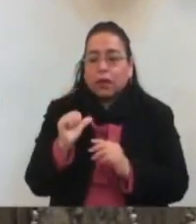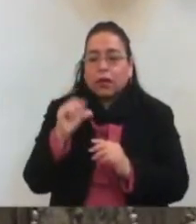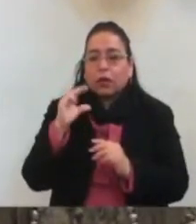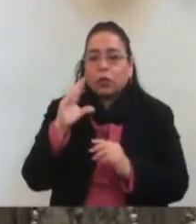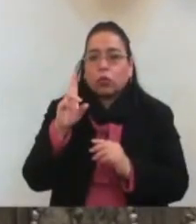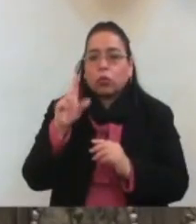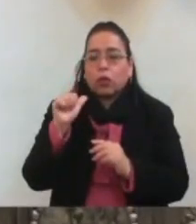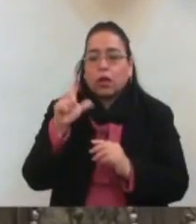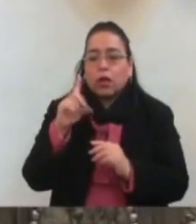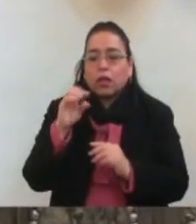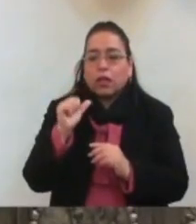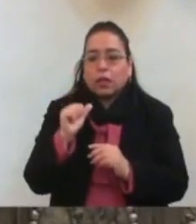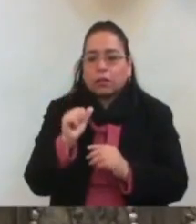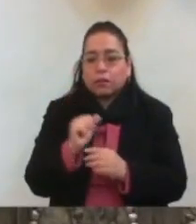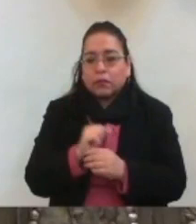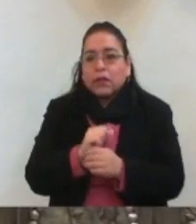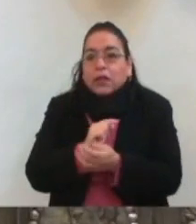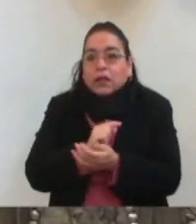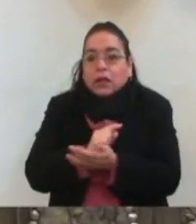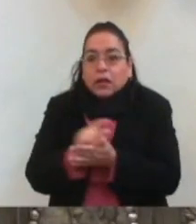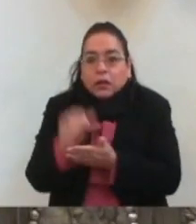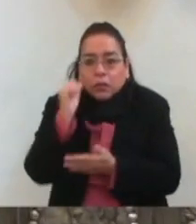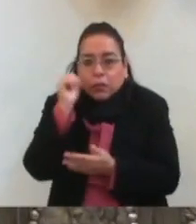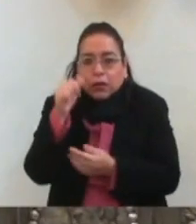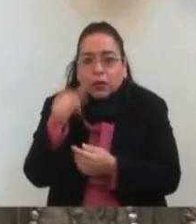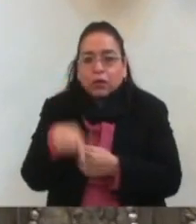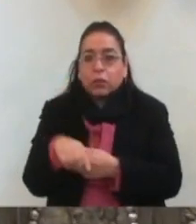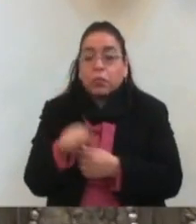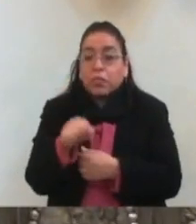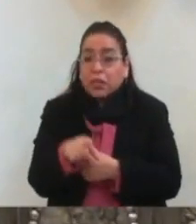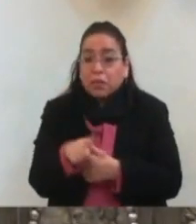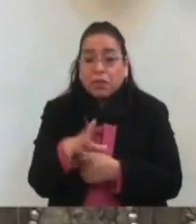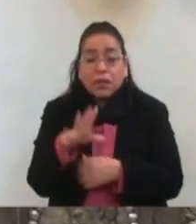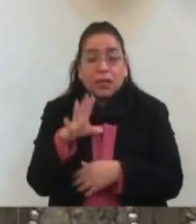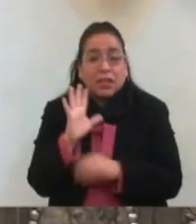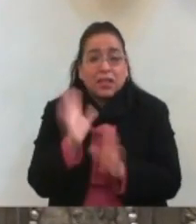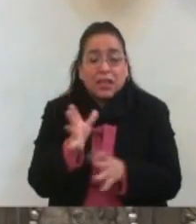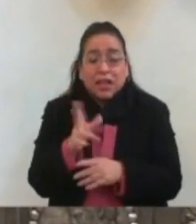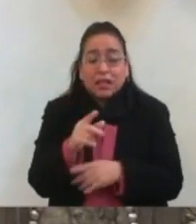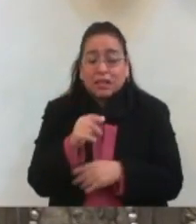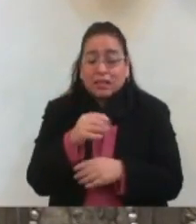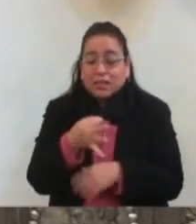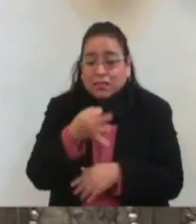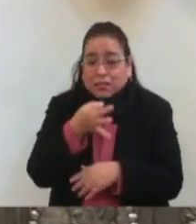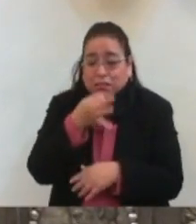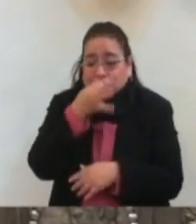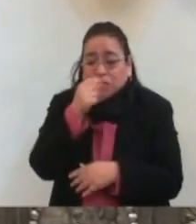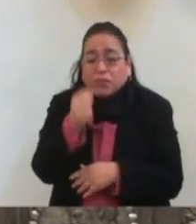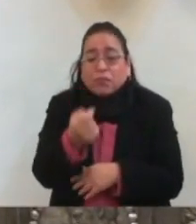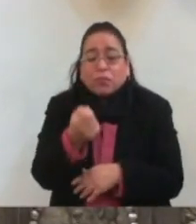catedral está cerca la fiesta de la virgen de guadalupe